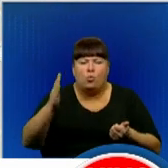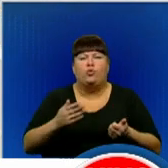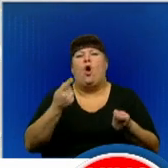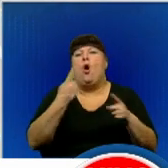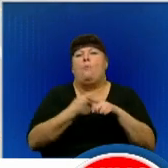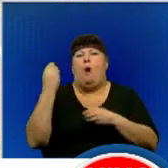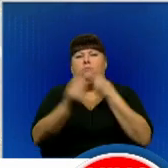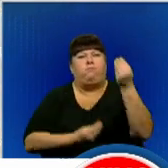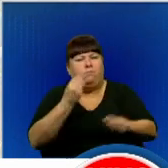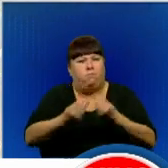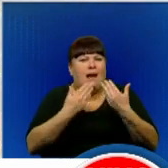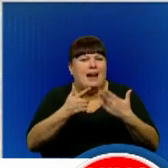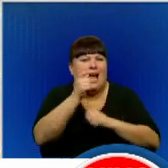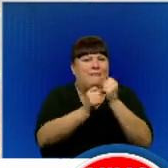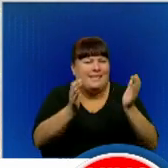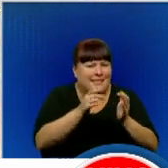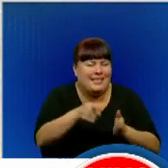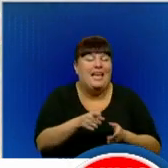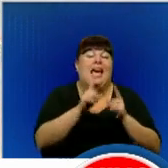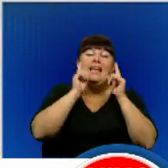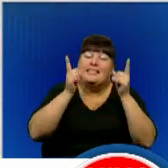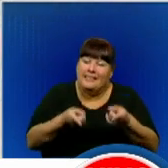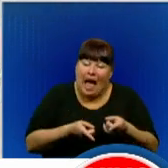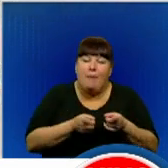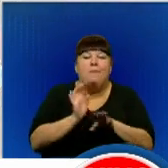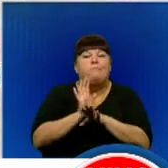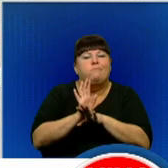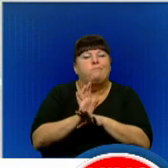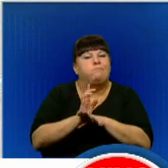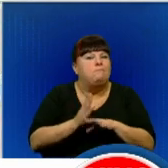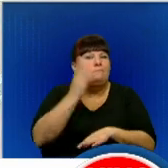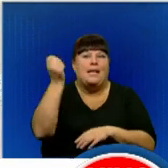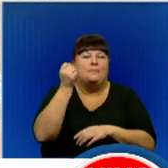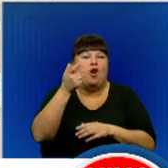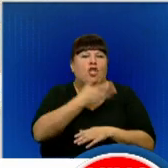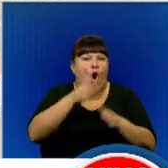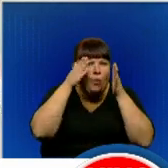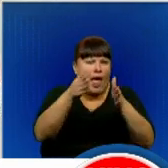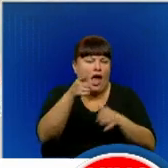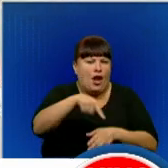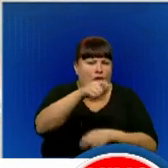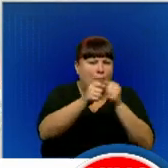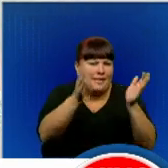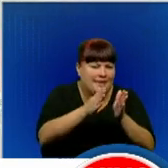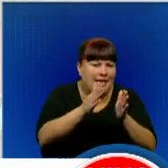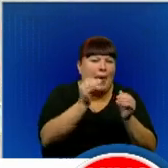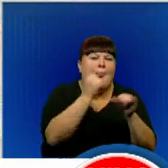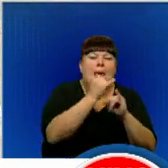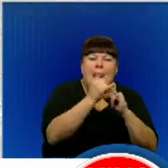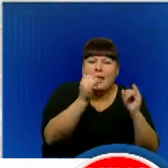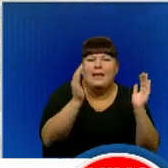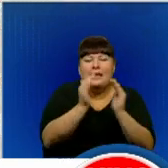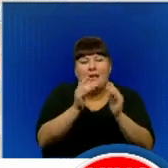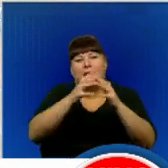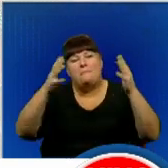la cantidad de empleos que generan y que además constituyen una de las prioridades de nuestro gobierno las micro pymes